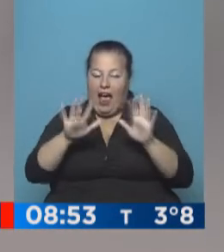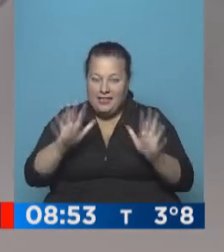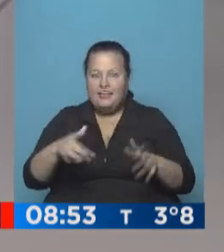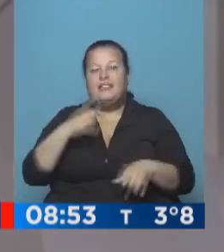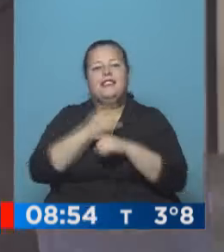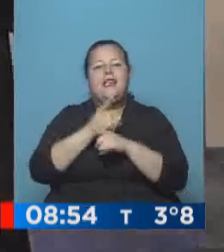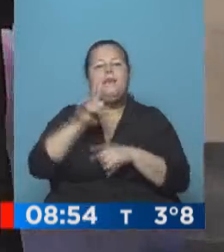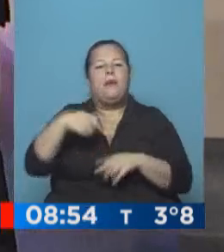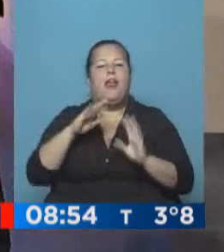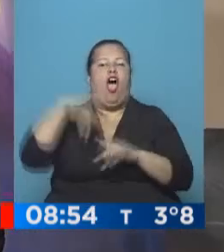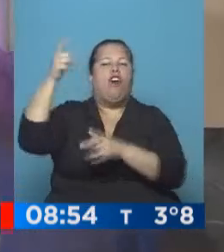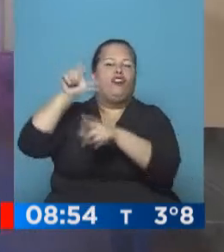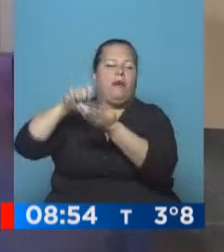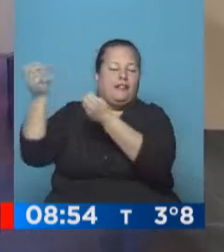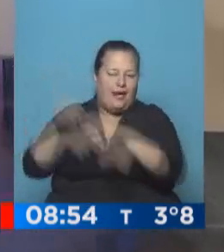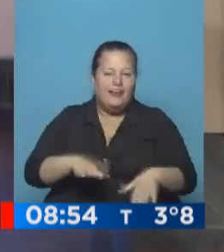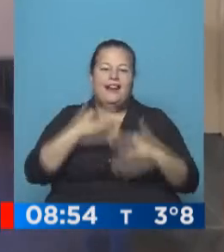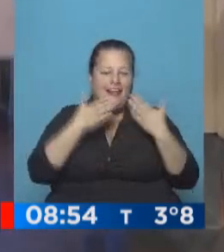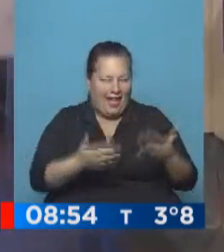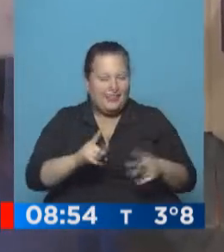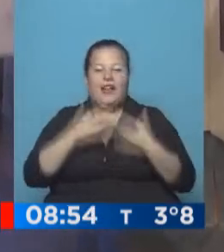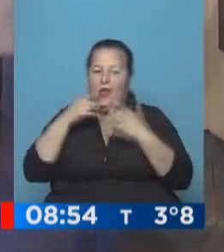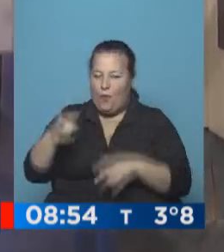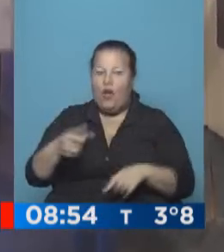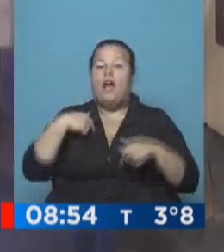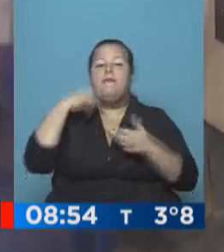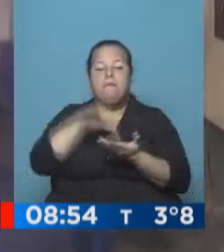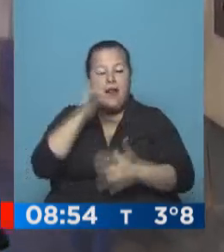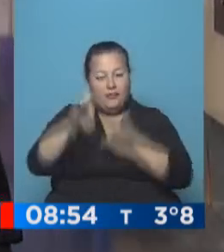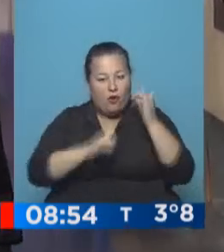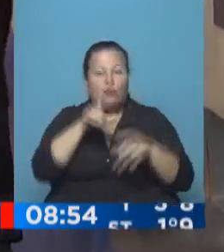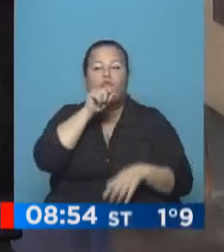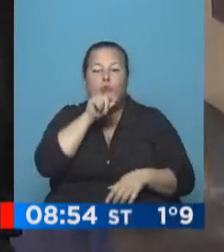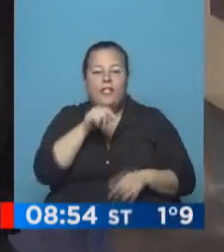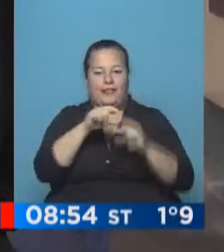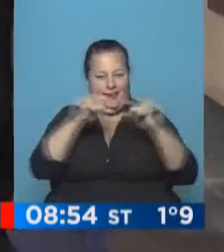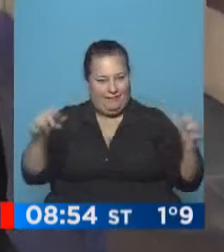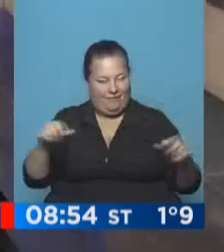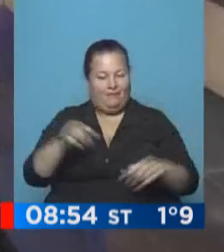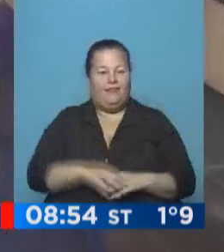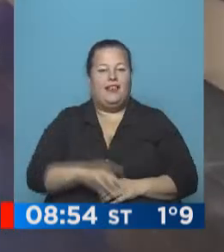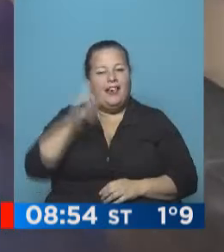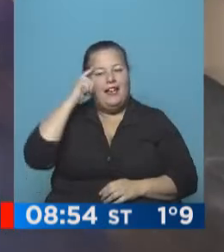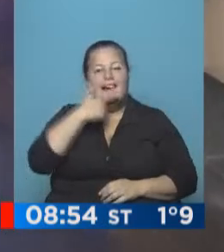normalmente vienen cerrados afuera te agradezco muchísimo y más información vamos a estar a través de